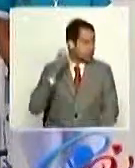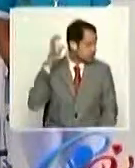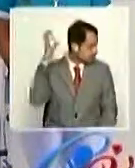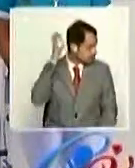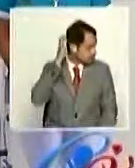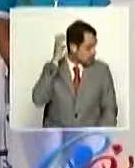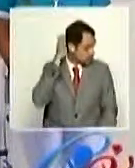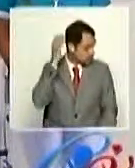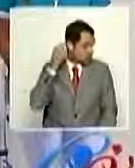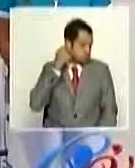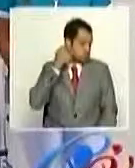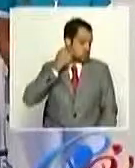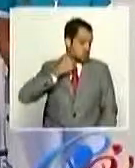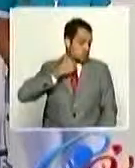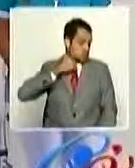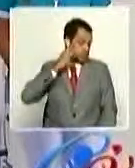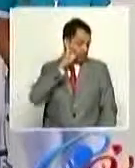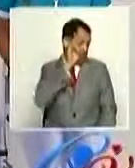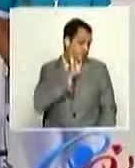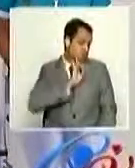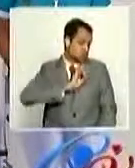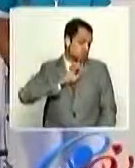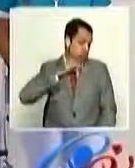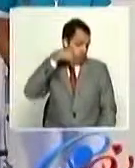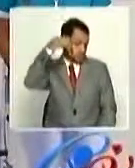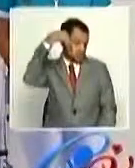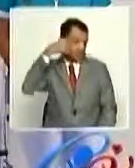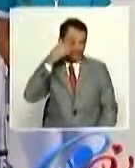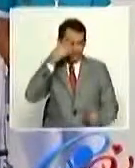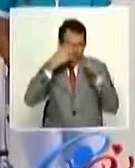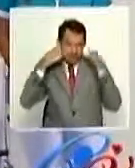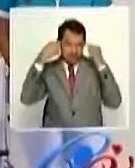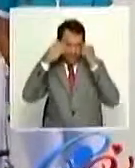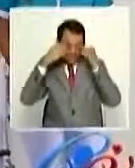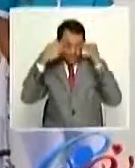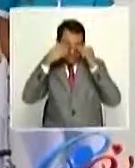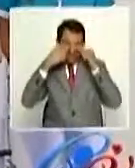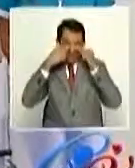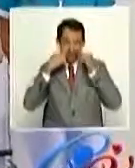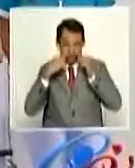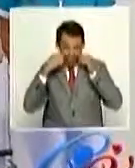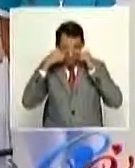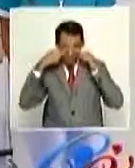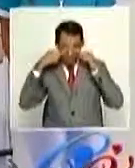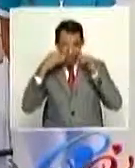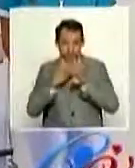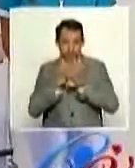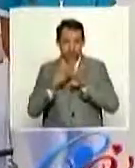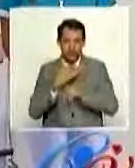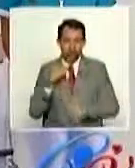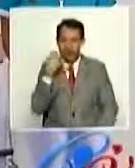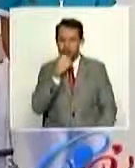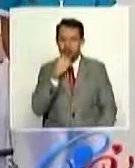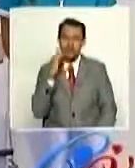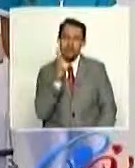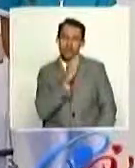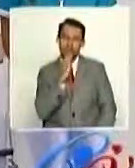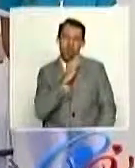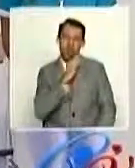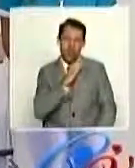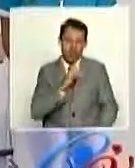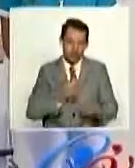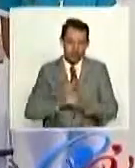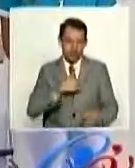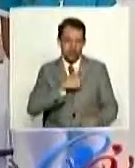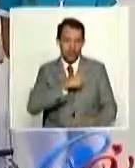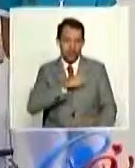esto: meningitis, sinusitis, halitosis, 1000 procesos infecciosos, problemas de corazón